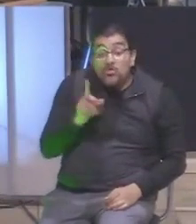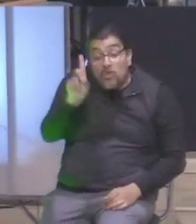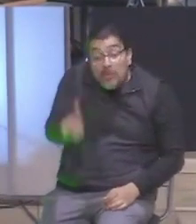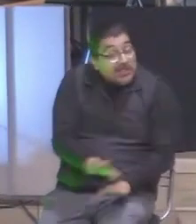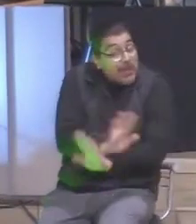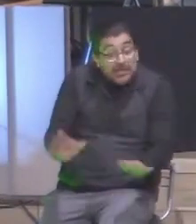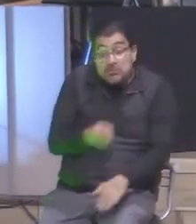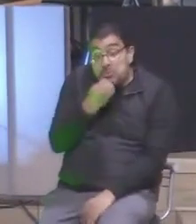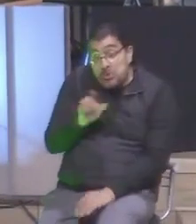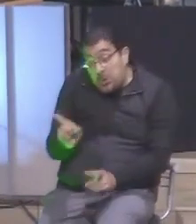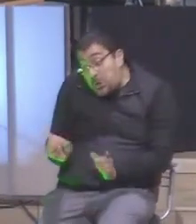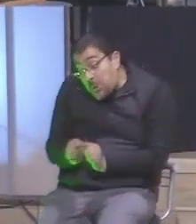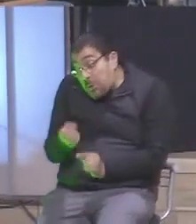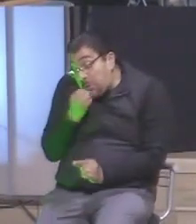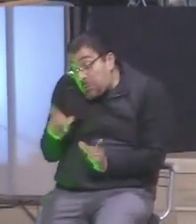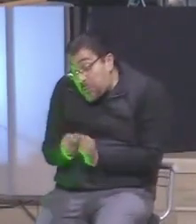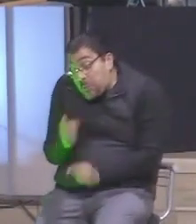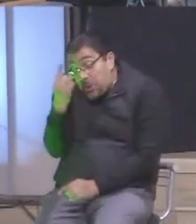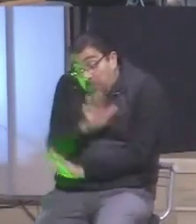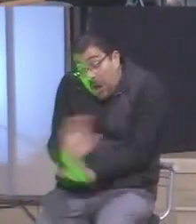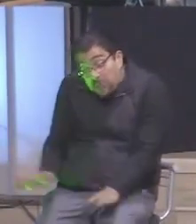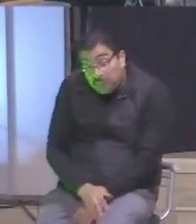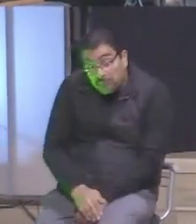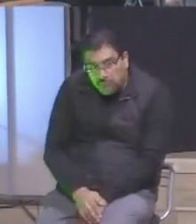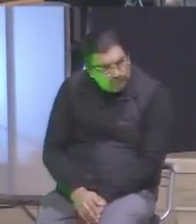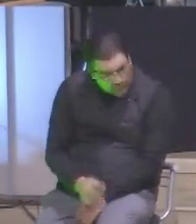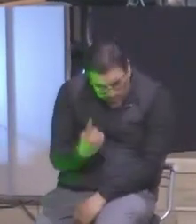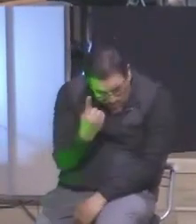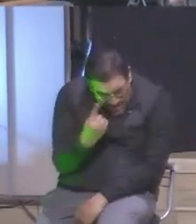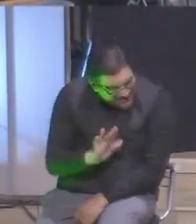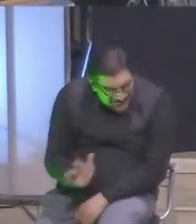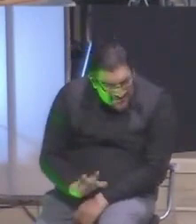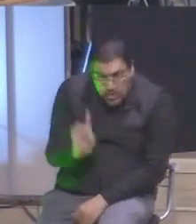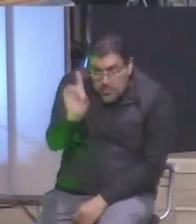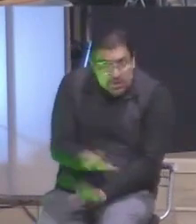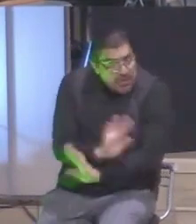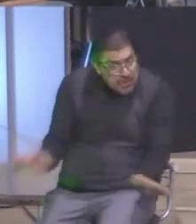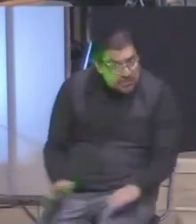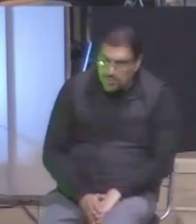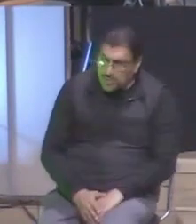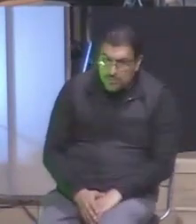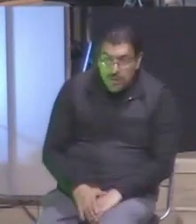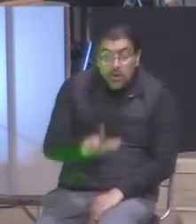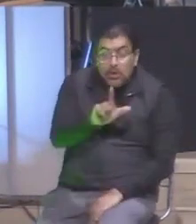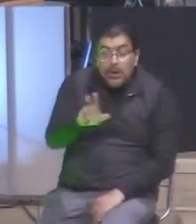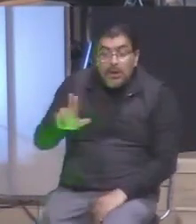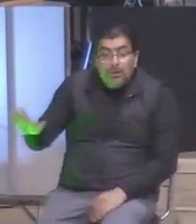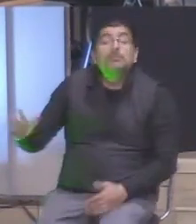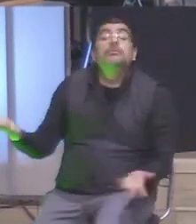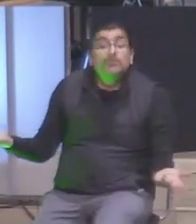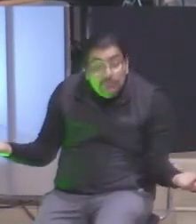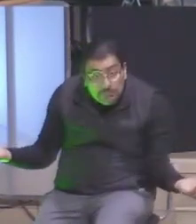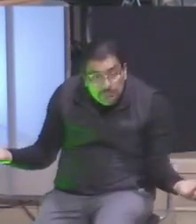miércoles eso no es suficiente la iglesia del domingo no es